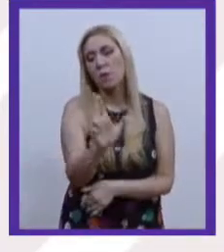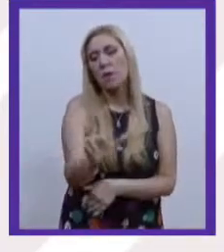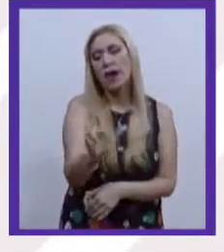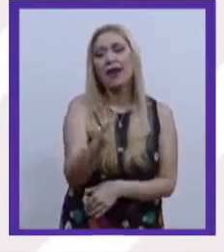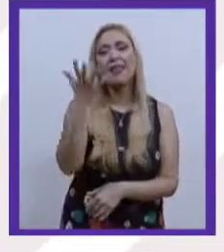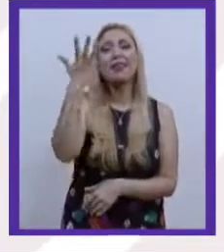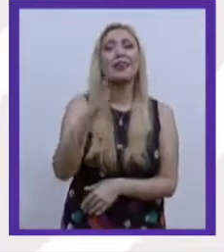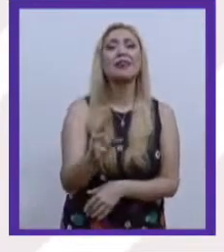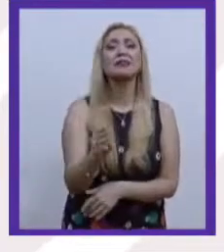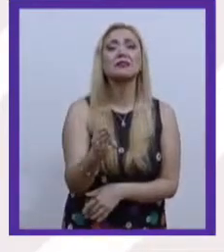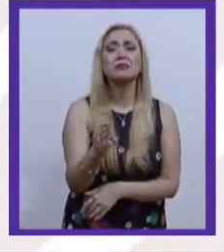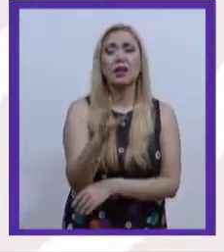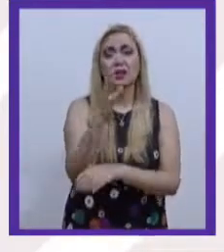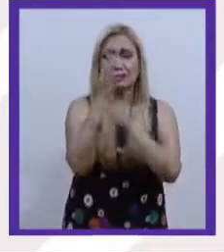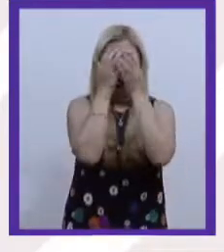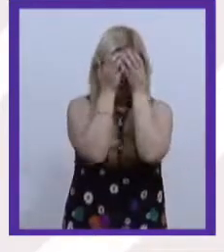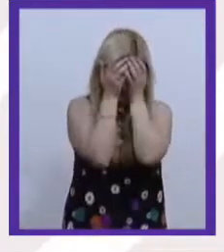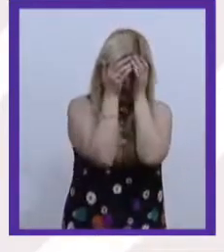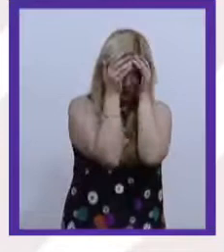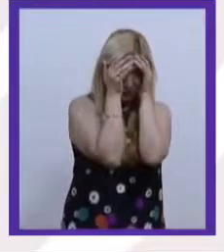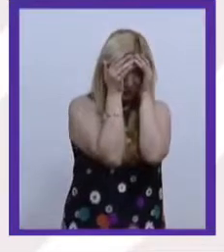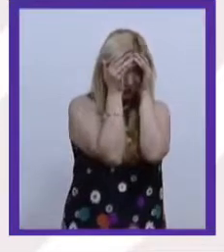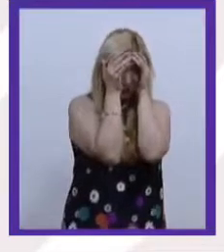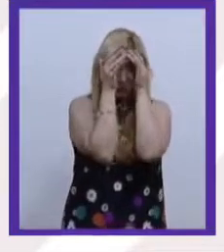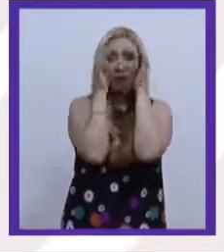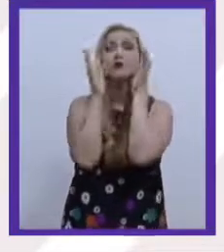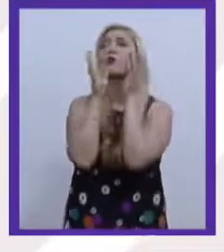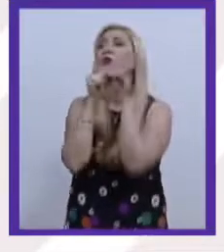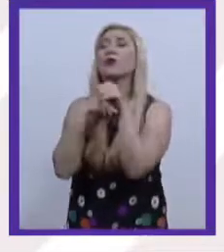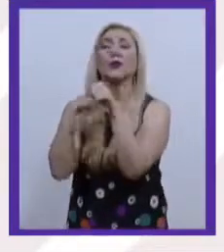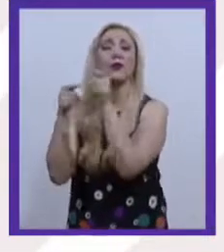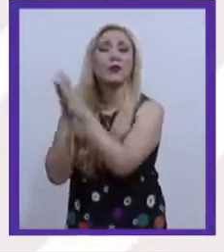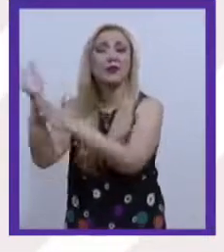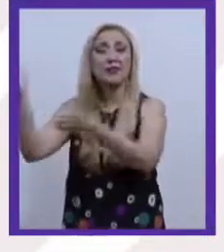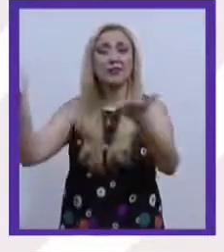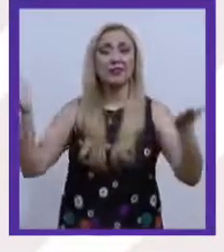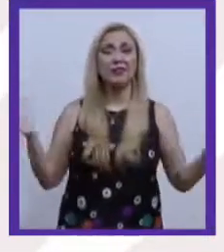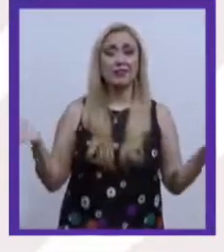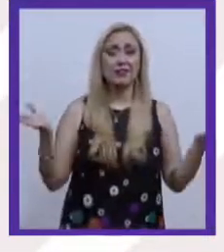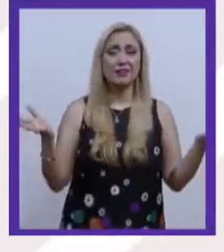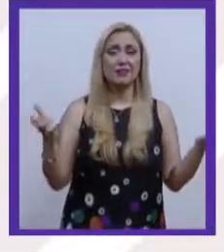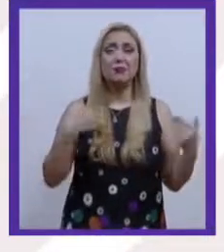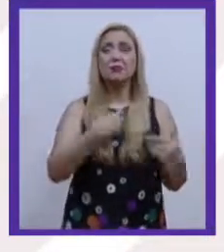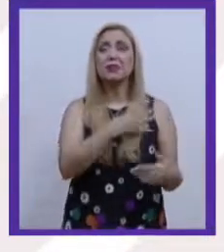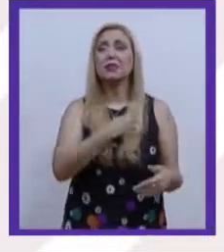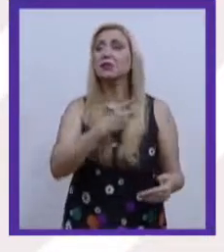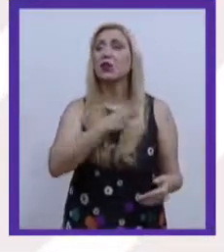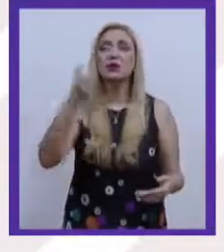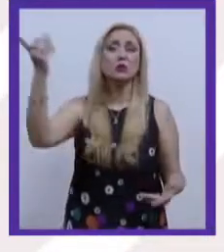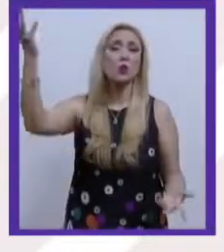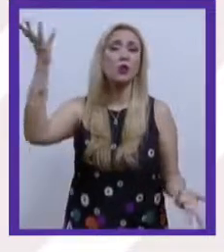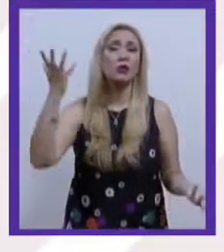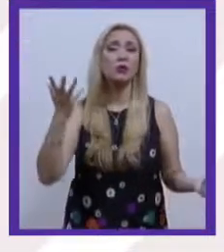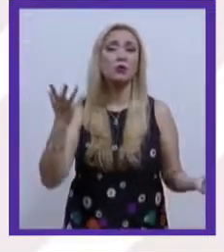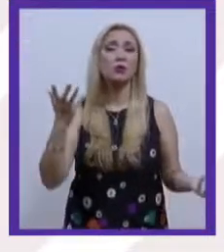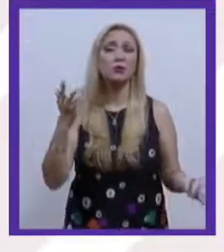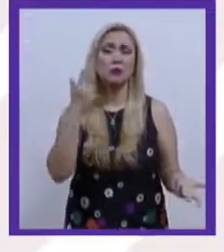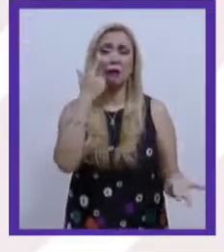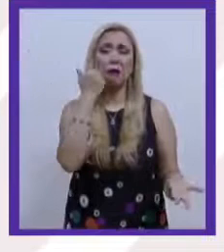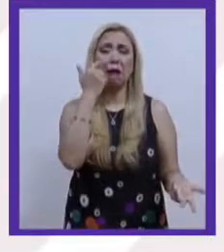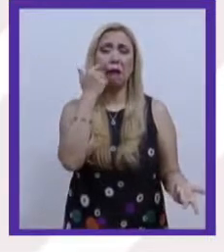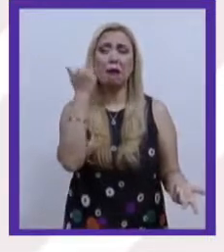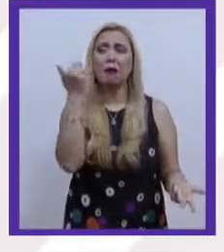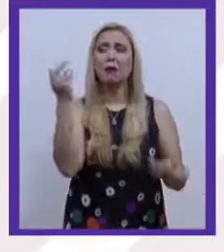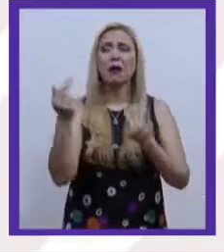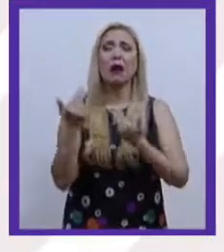mayo como la peor pesadilla. Yo decía, no puedo ir este 10 de mayo, mis hijos van a estar solos, ¿a quién les van a regalar?